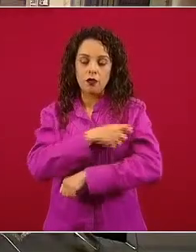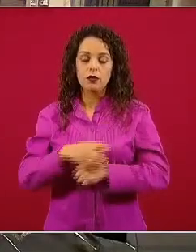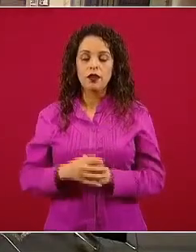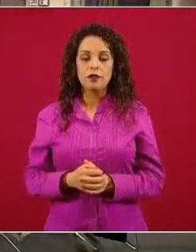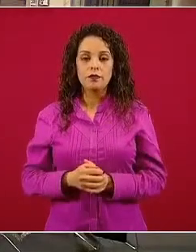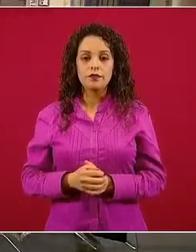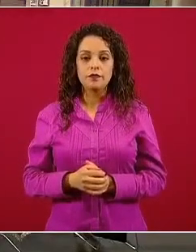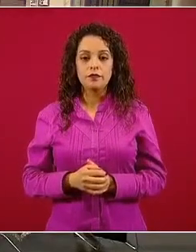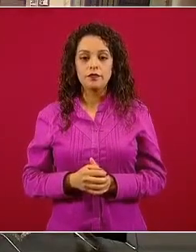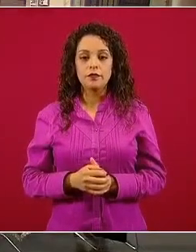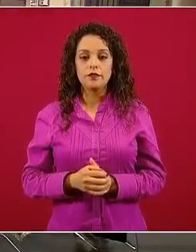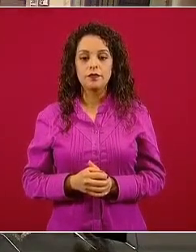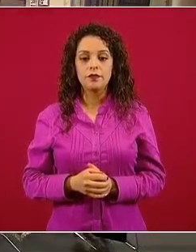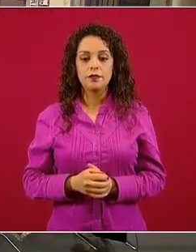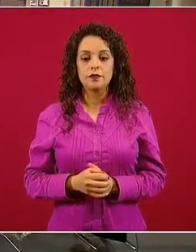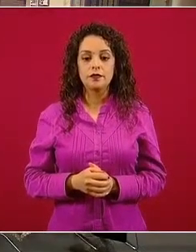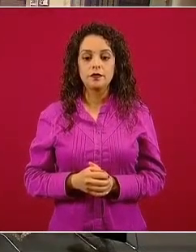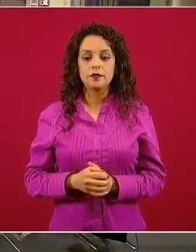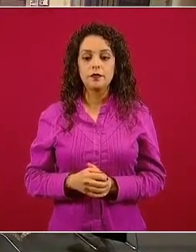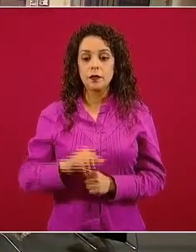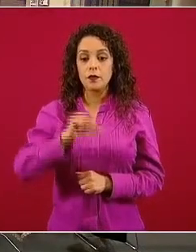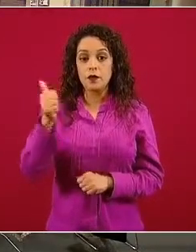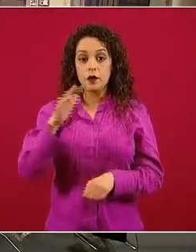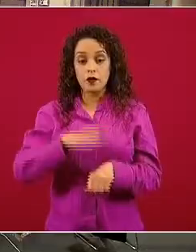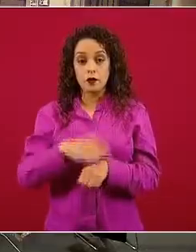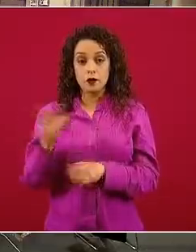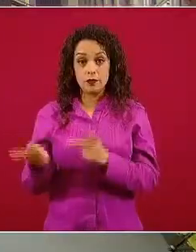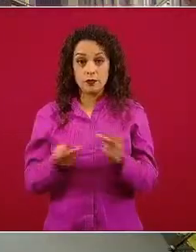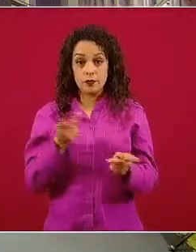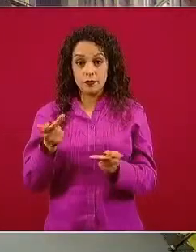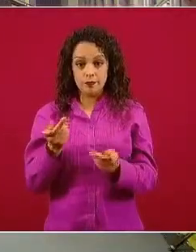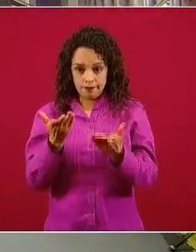no? Si hubiera alguna otra pregunta, por favor.